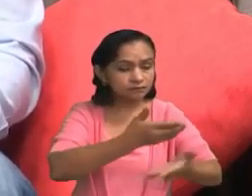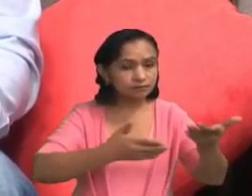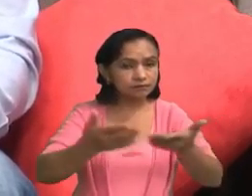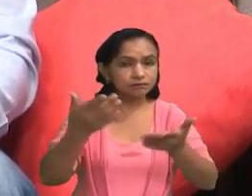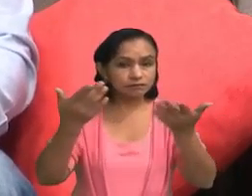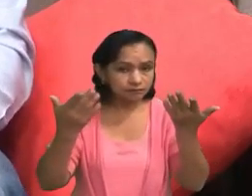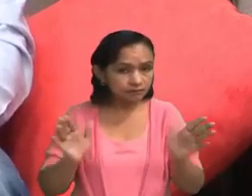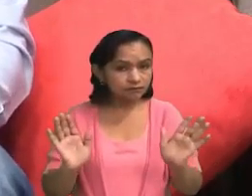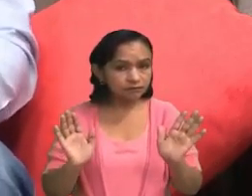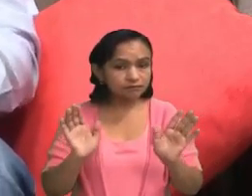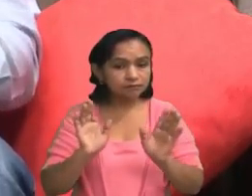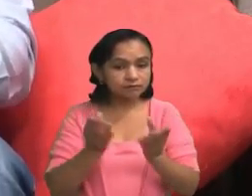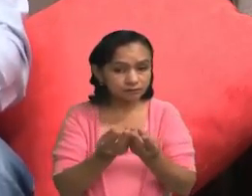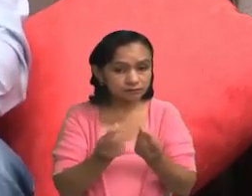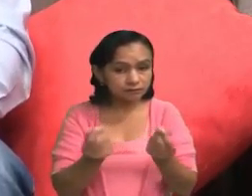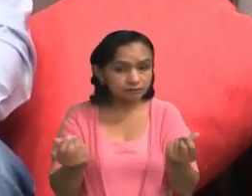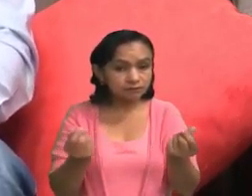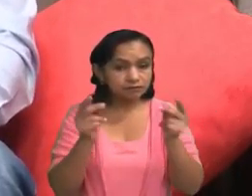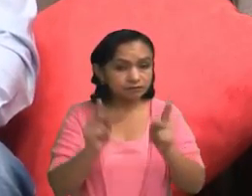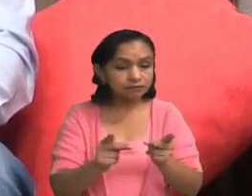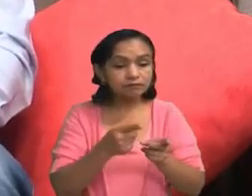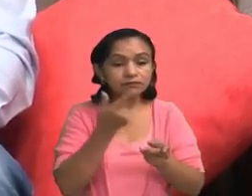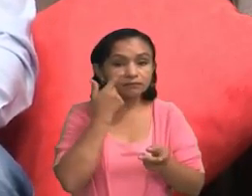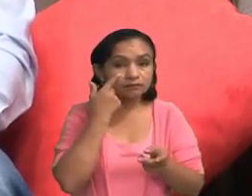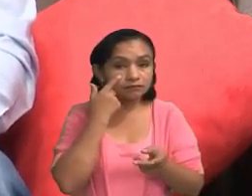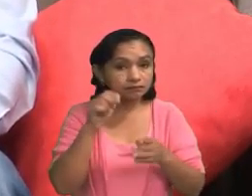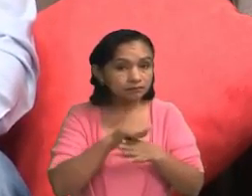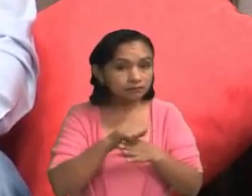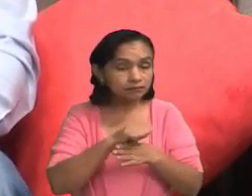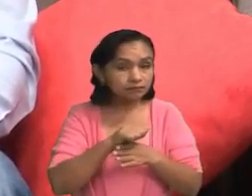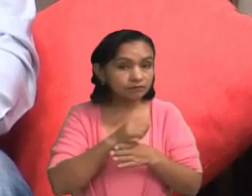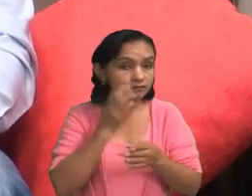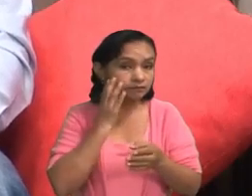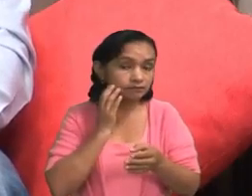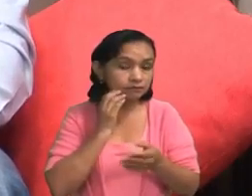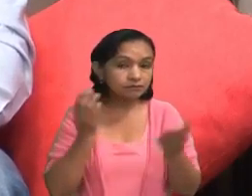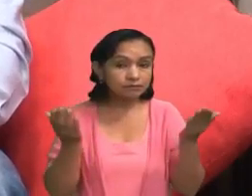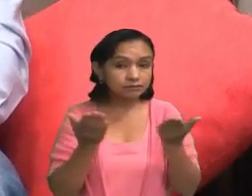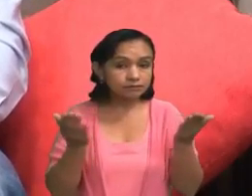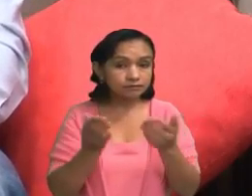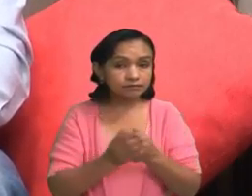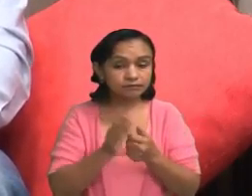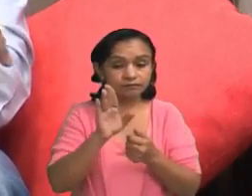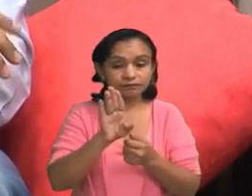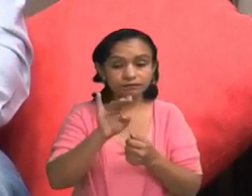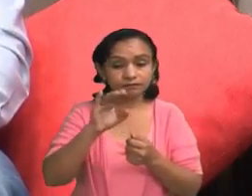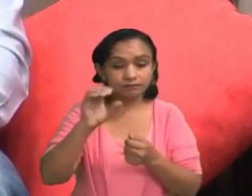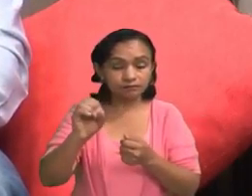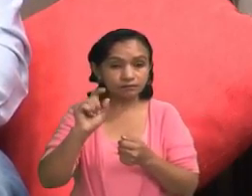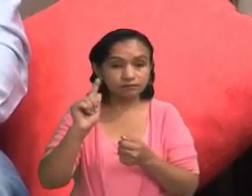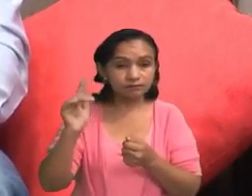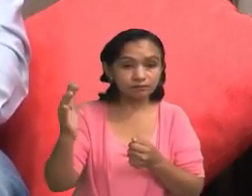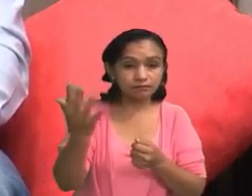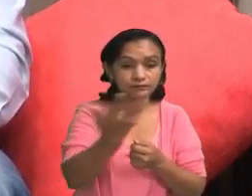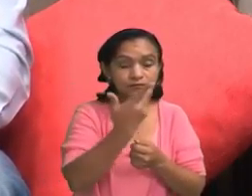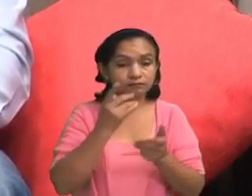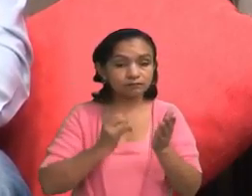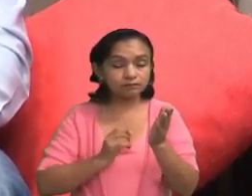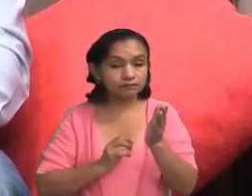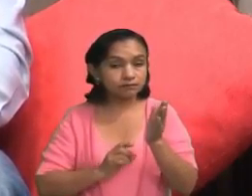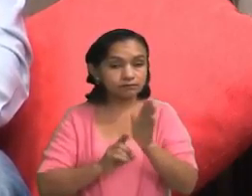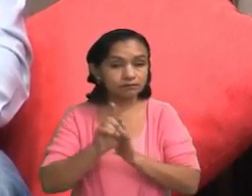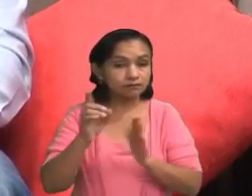han puesto ya en el terreno y compartido con los productores de nuestro país estos bioinsumos o todos los avances que ustedes están